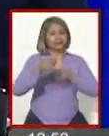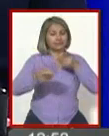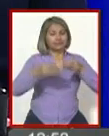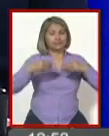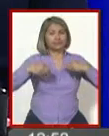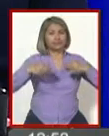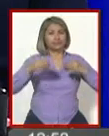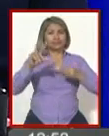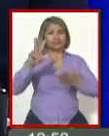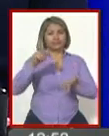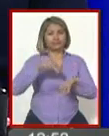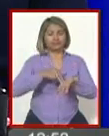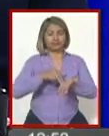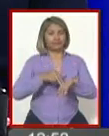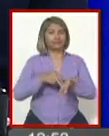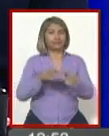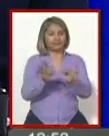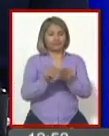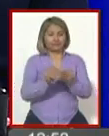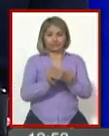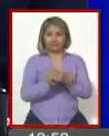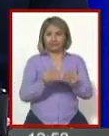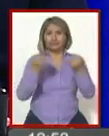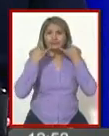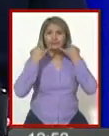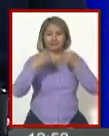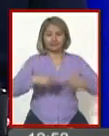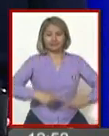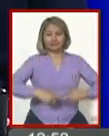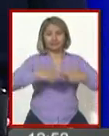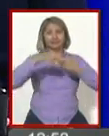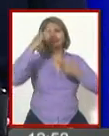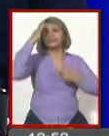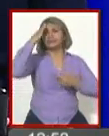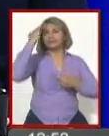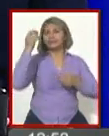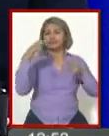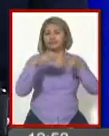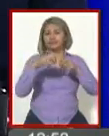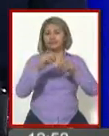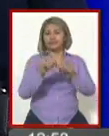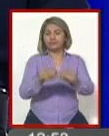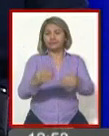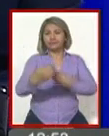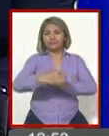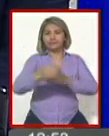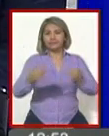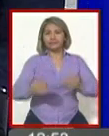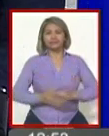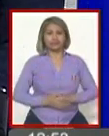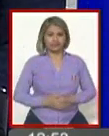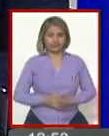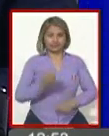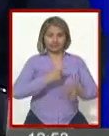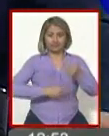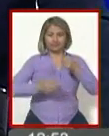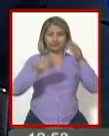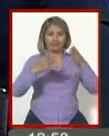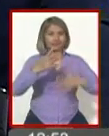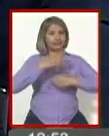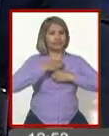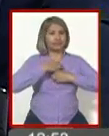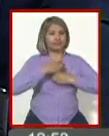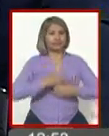control de mercados en la zona del Plan 3000. La audiencia de declaración fue suspendida porque no había energía eléctrica en las oficinas y los gremiales en las